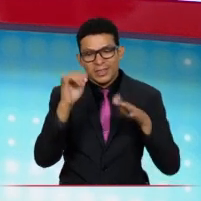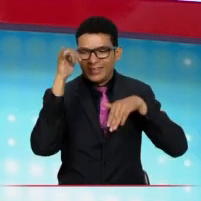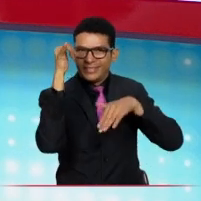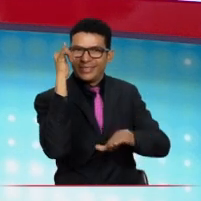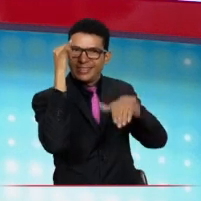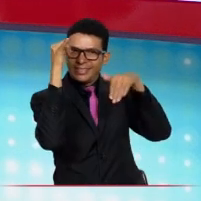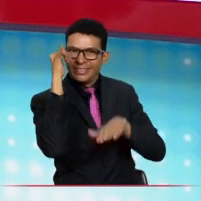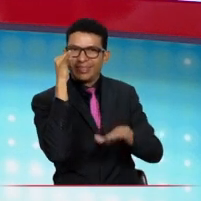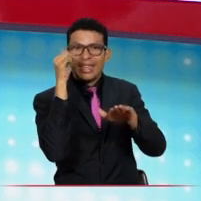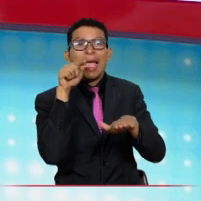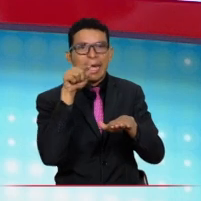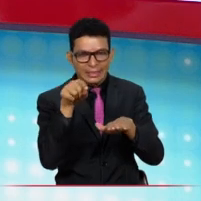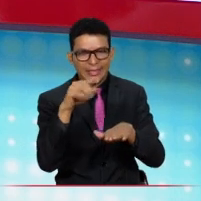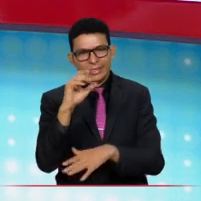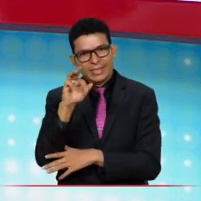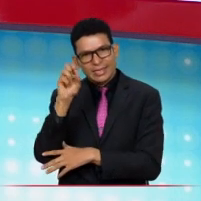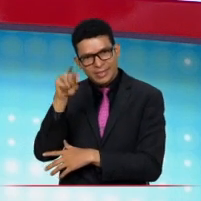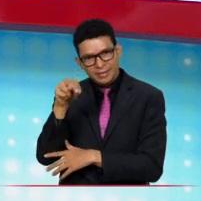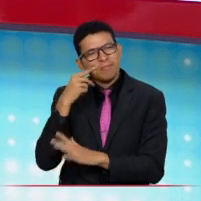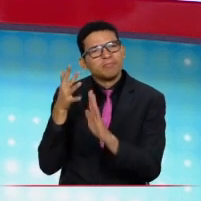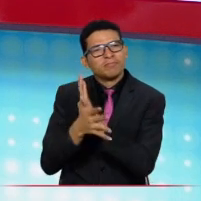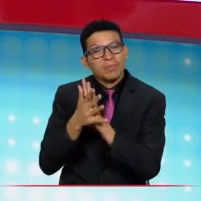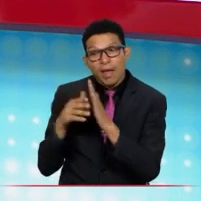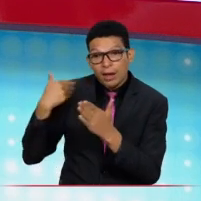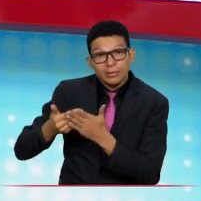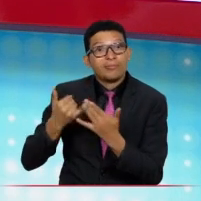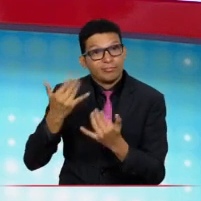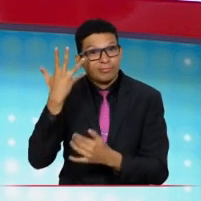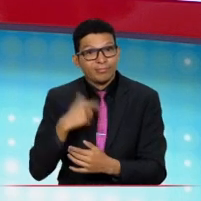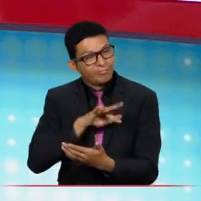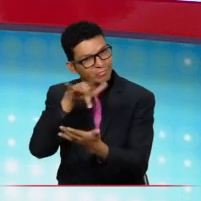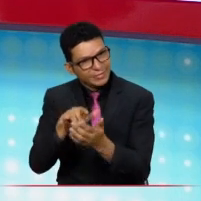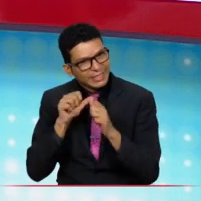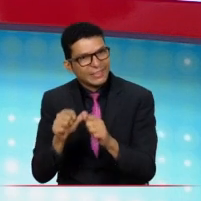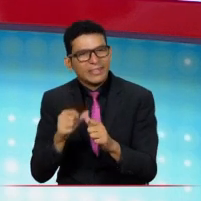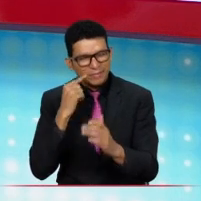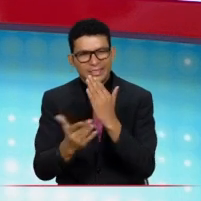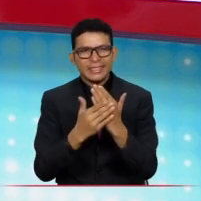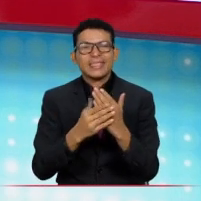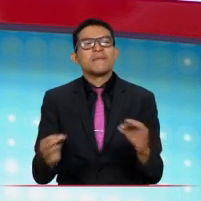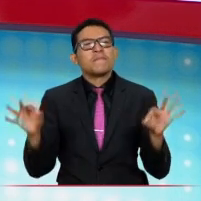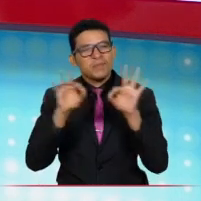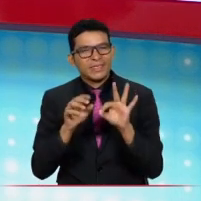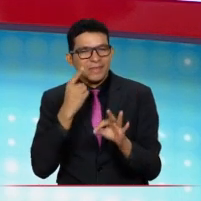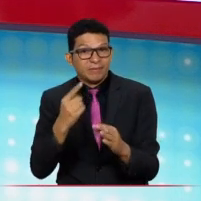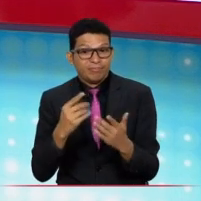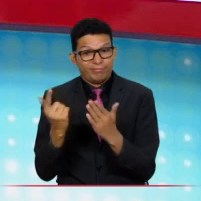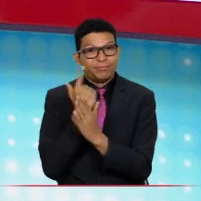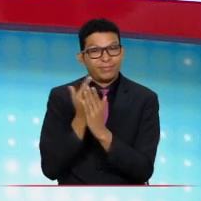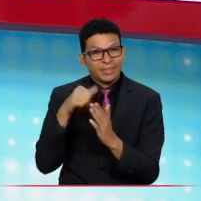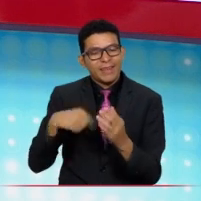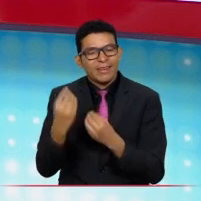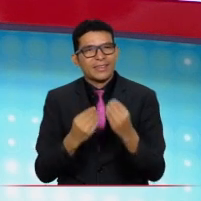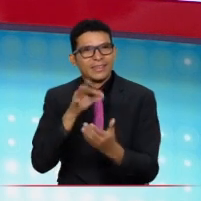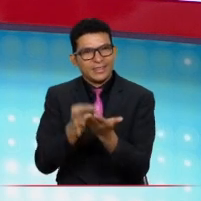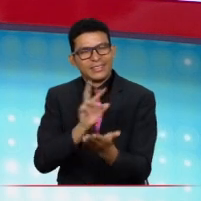donde a esta hora está Carmen Andrea Rengifo, quien nos ha acompañado durante todos estos días y nos cuenta más sobre este importante evento literario que se realiza